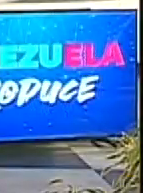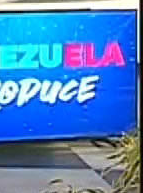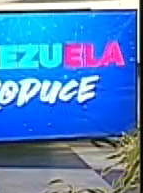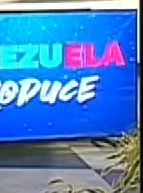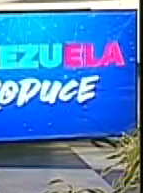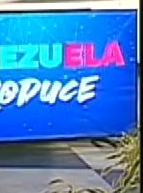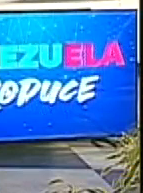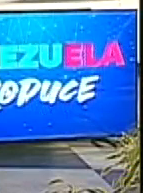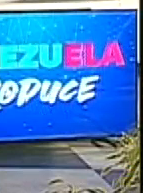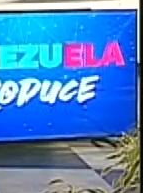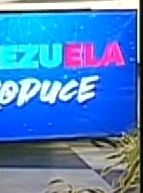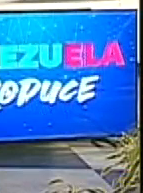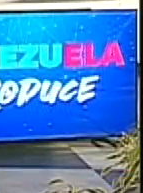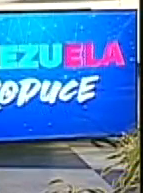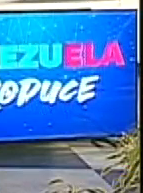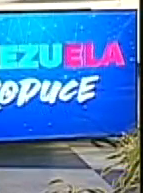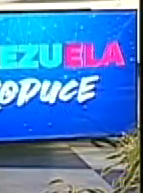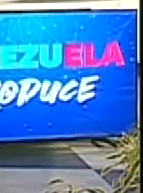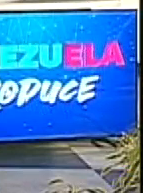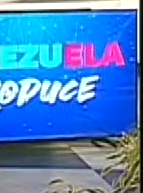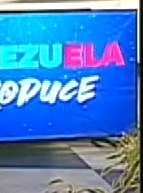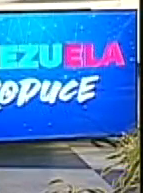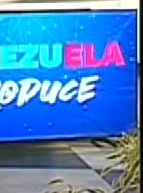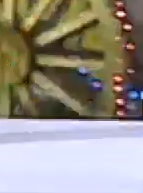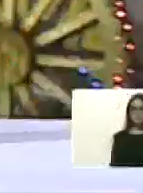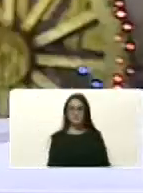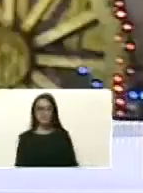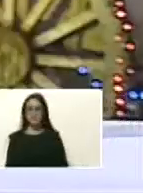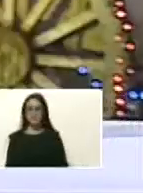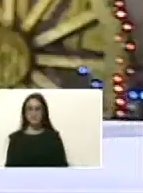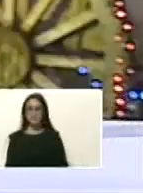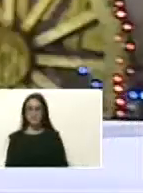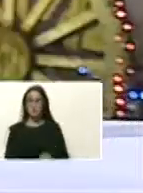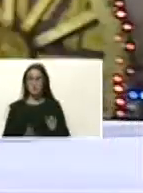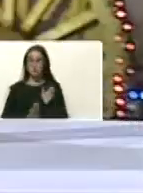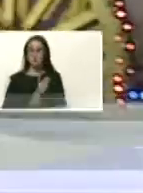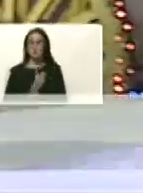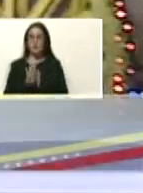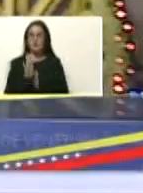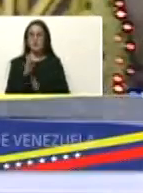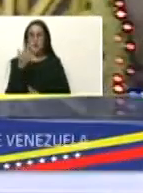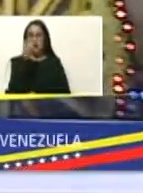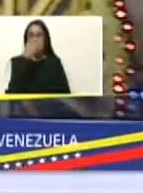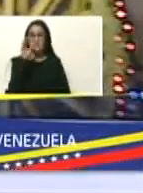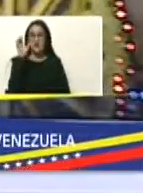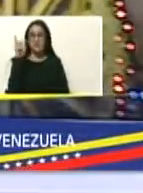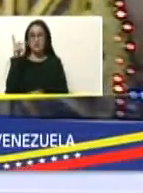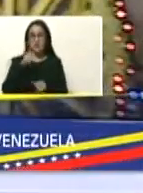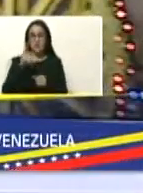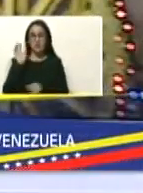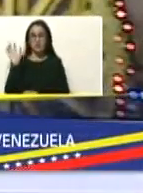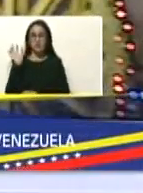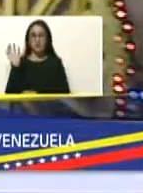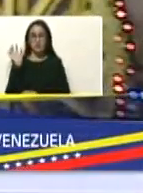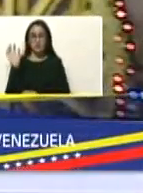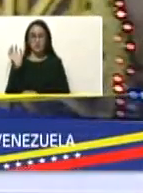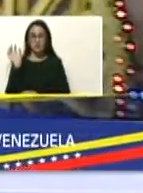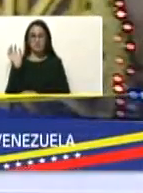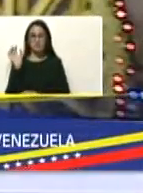petróleo, en la superación del capitalismo rentista petrolero, en